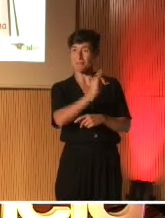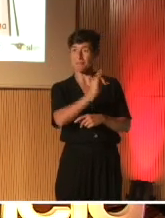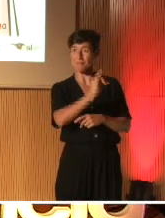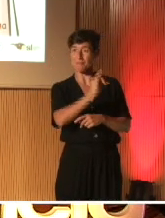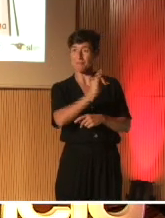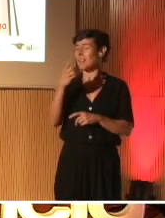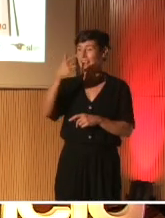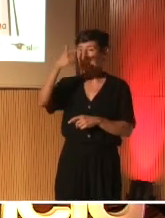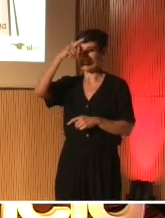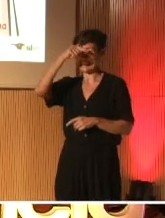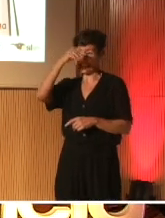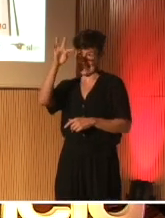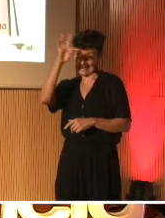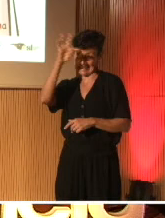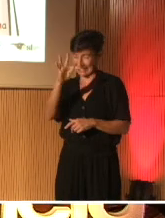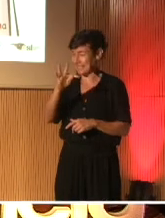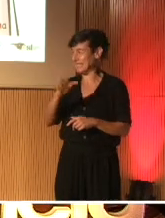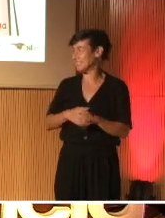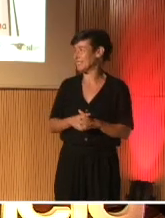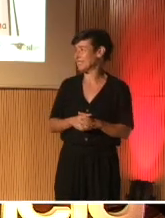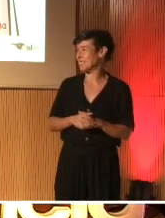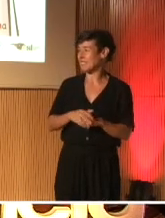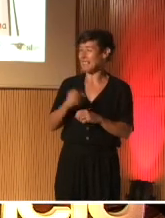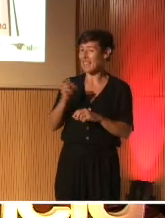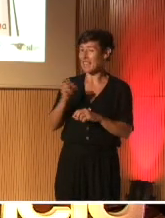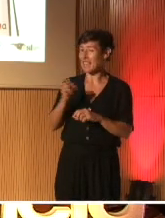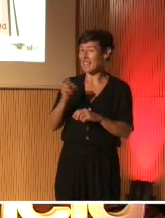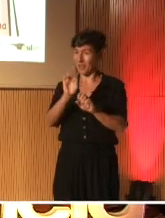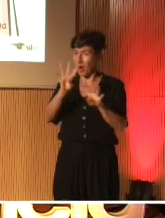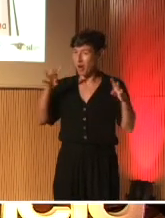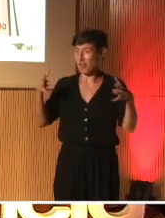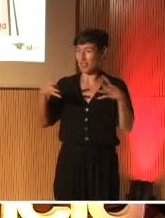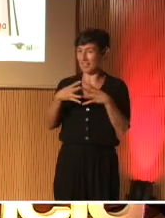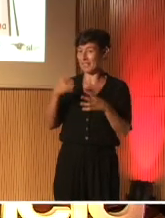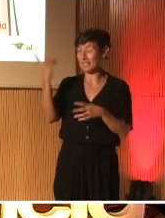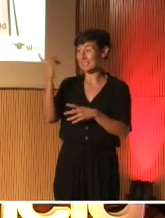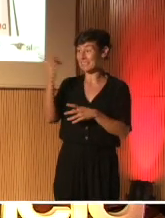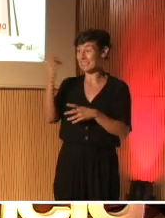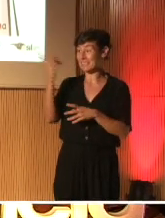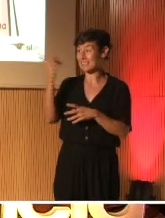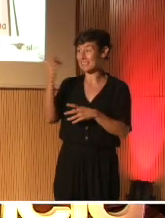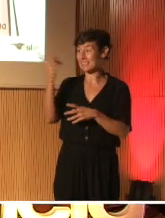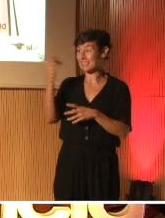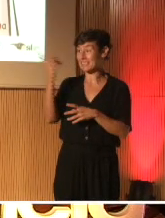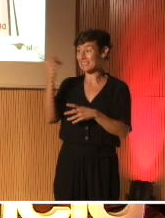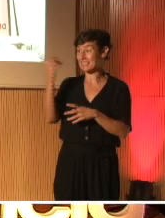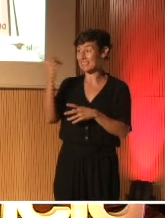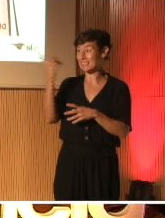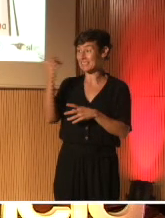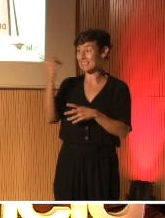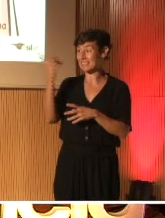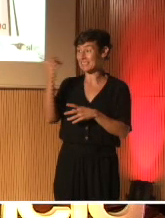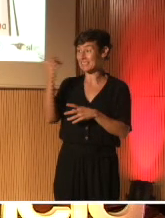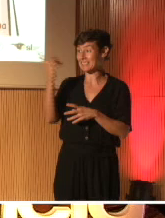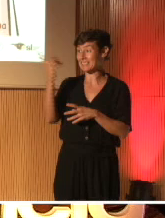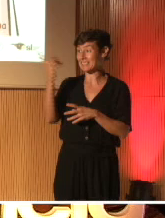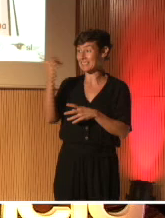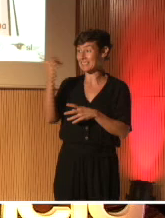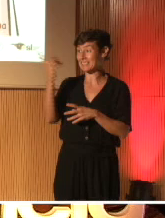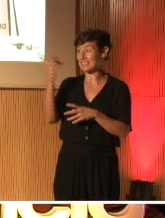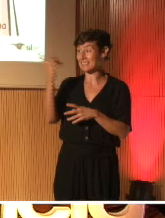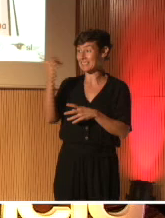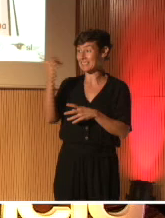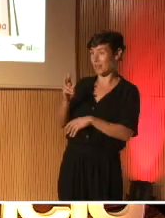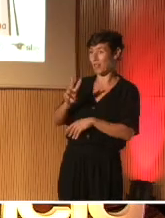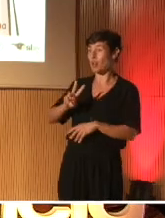ha defendido online que tiene de la cosa es investigadores del instituto de nanociencia de aragón y hoy nos viene hablar de cuando los